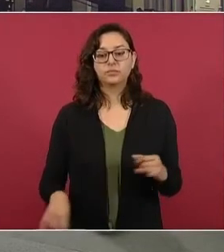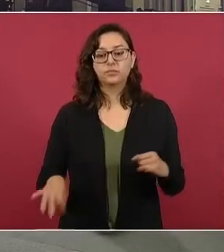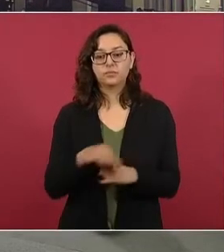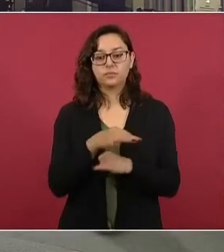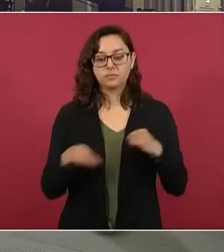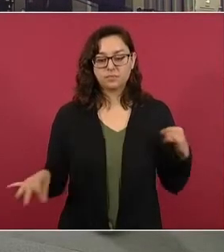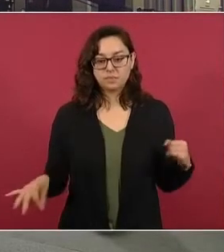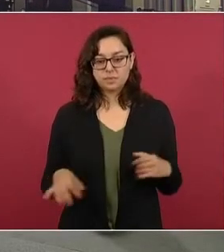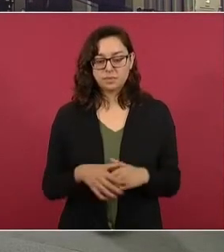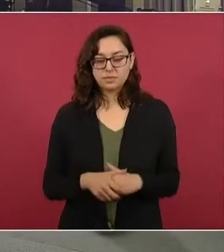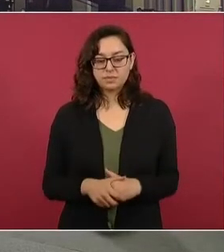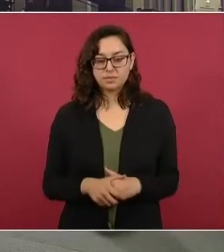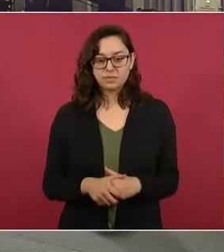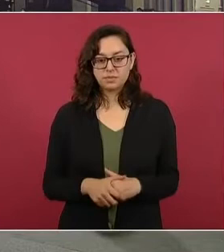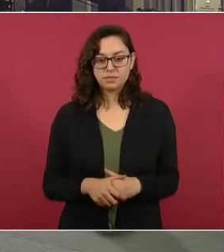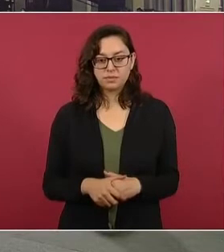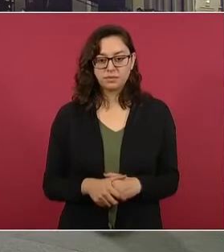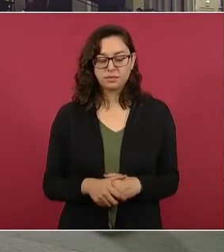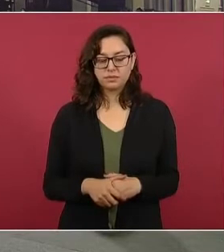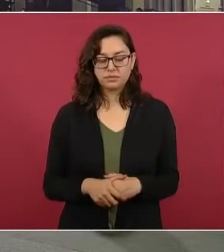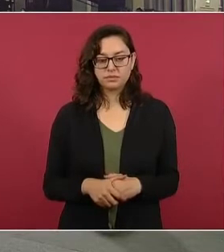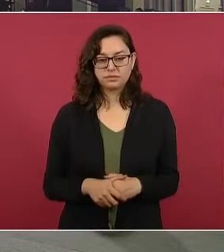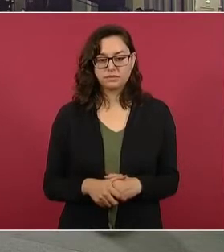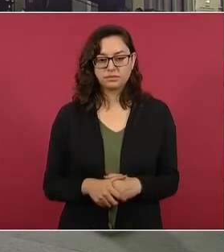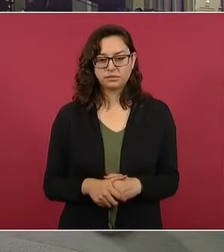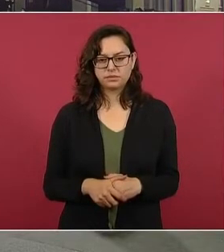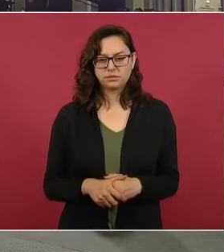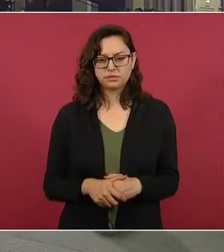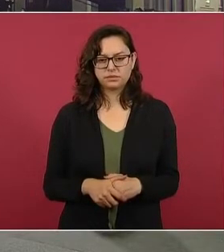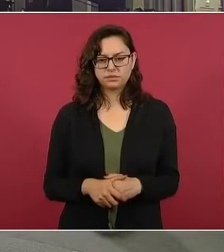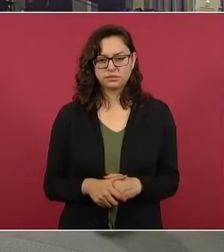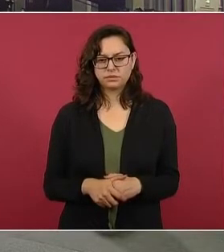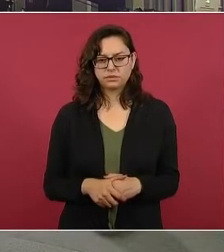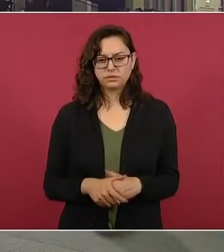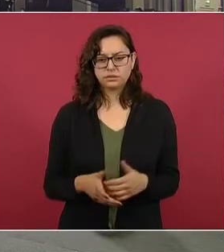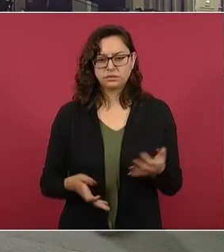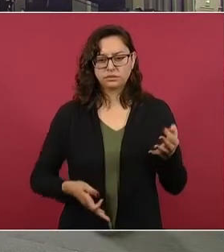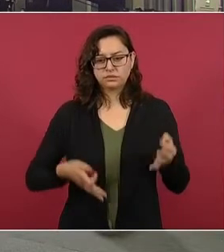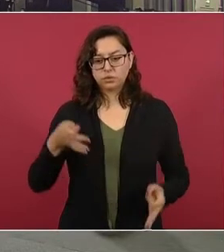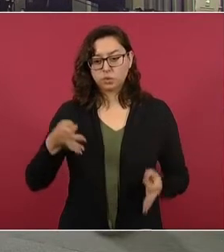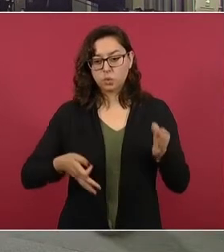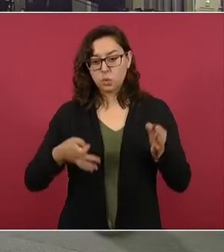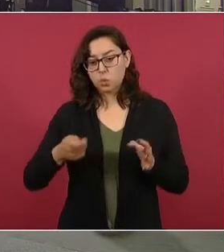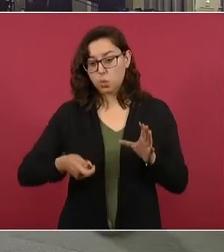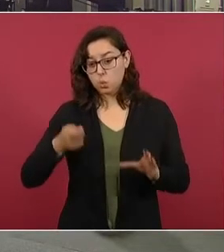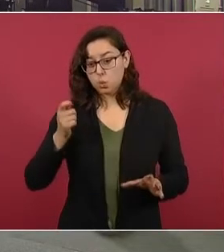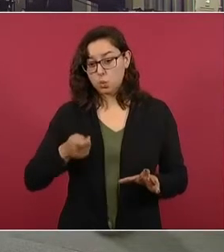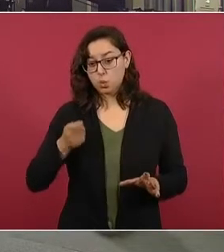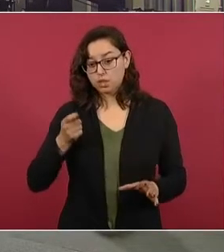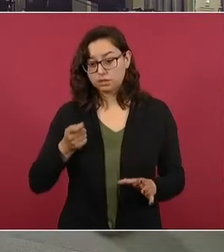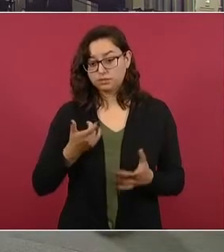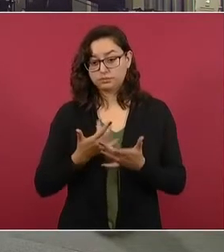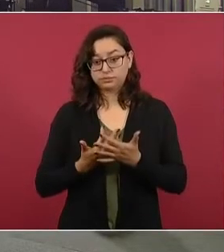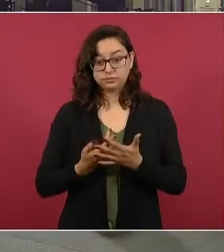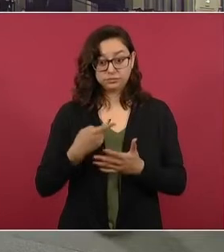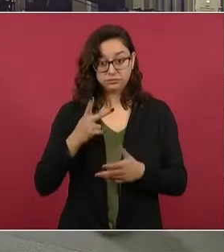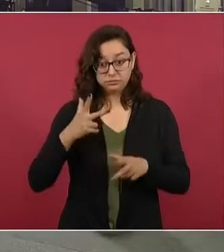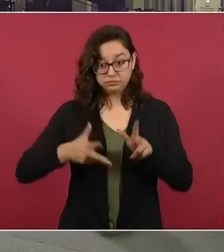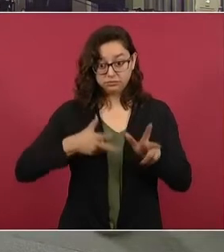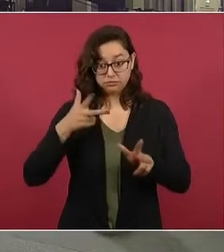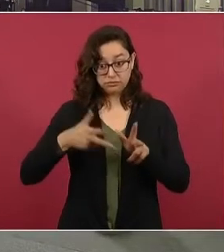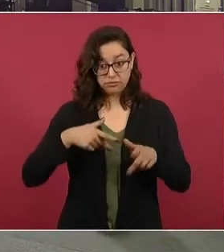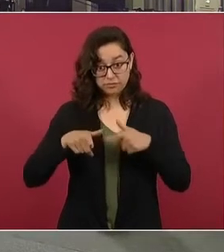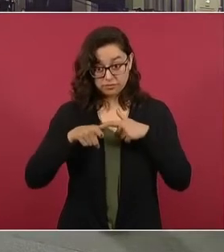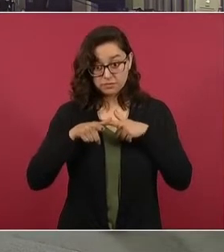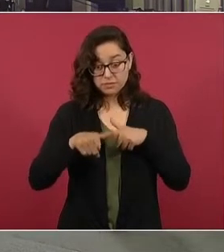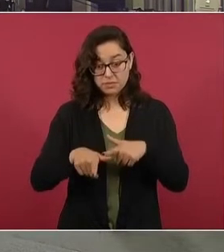finalmente va a esperar la resolución del juez o lo que sea, pero el tren continúa, el